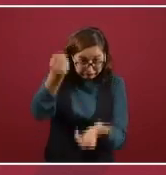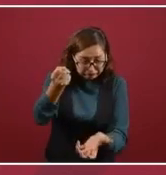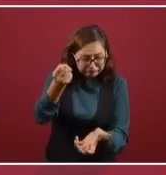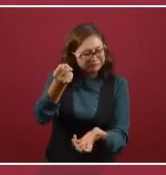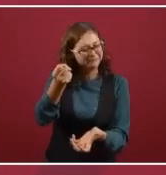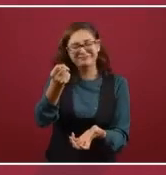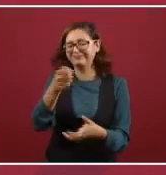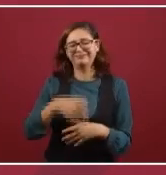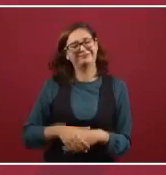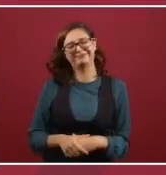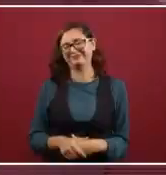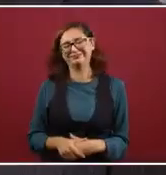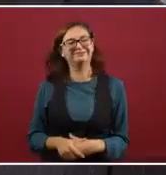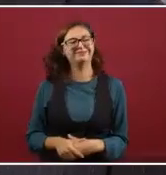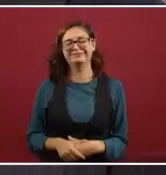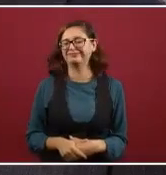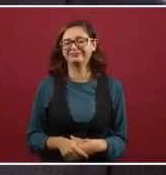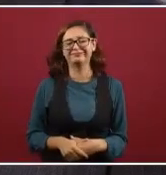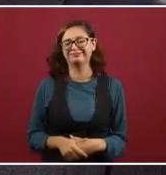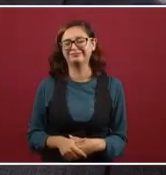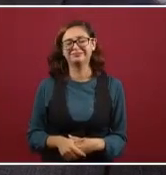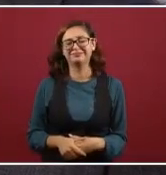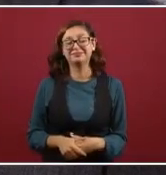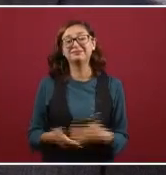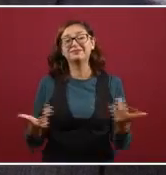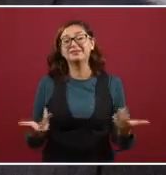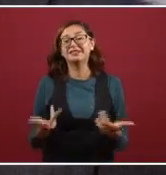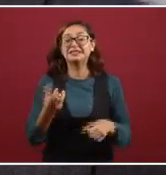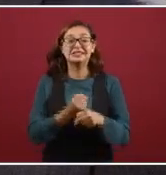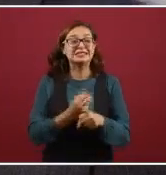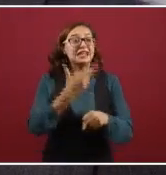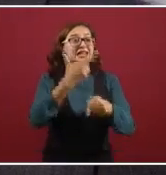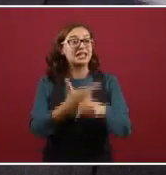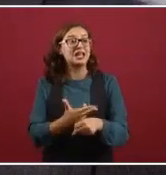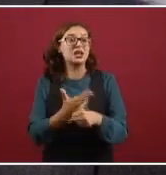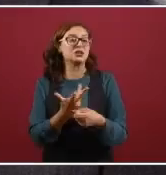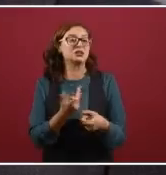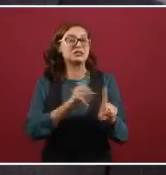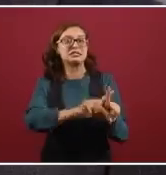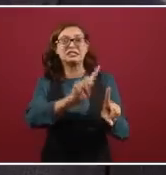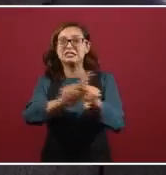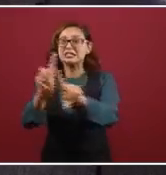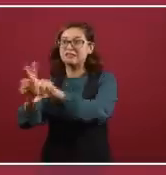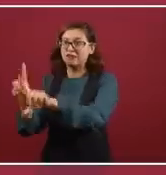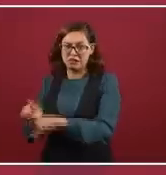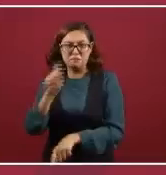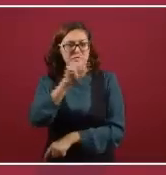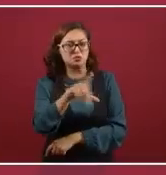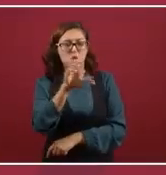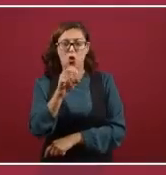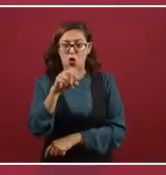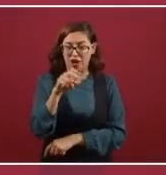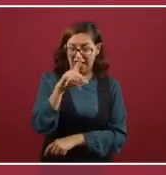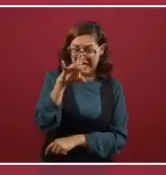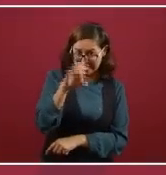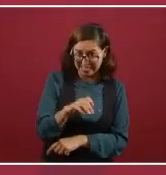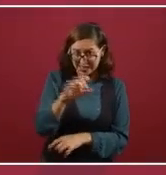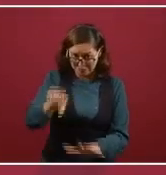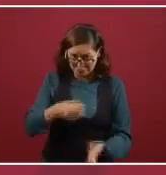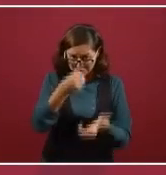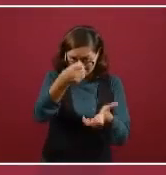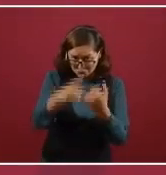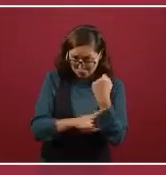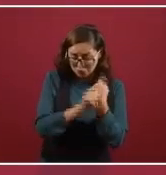el problema de las secretarías, de la CONADE, no es el presupuesto, el problema es